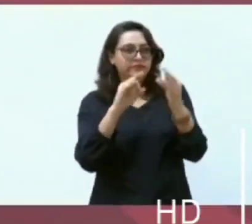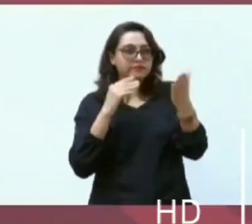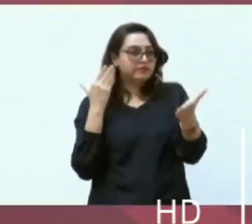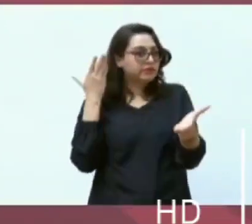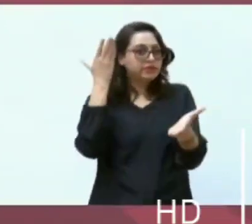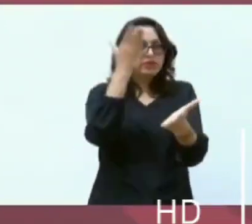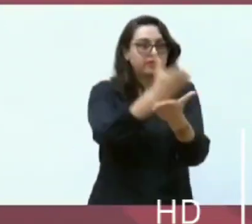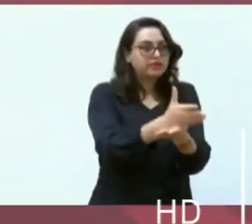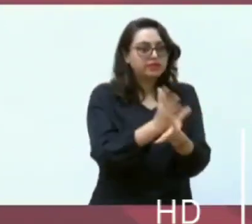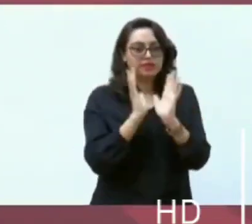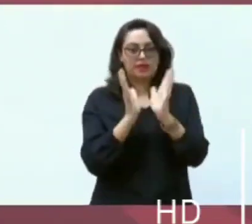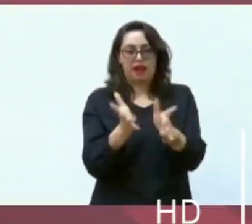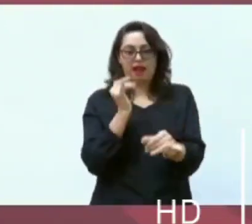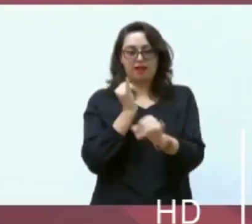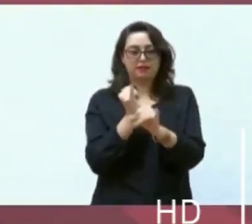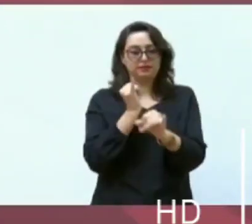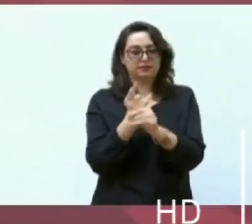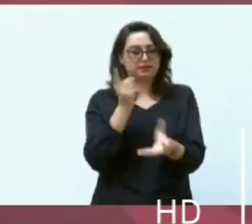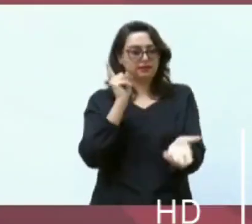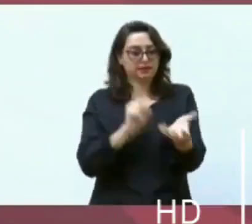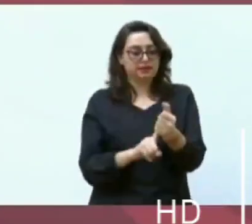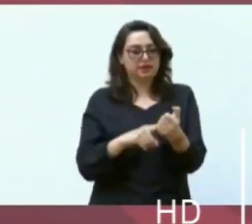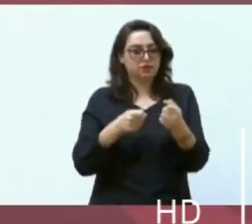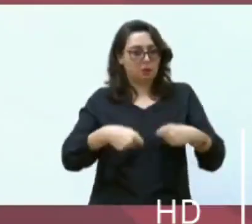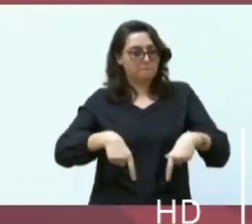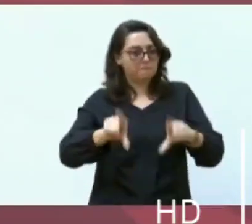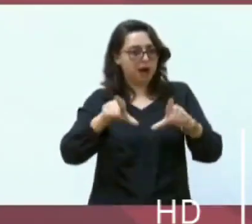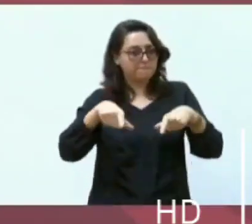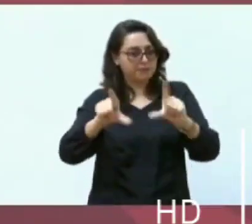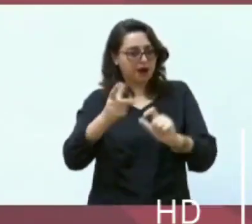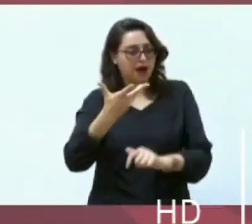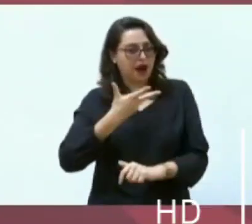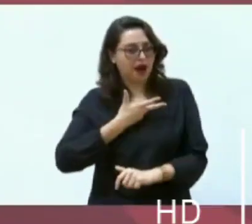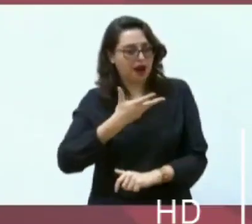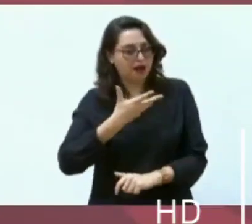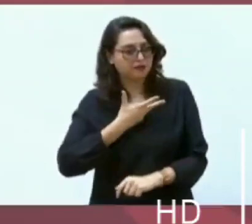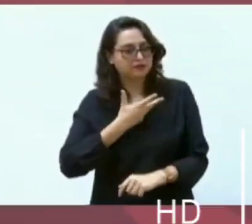lugares donde se preservan los documentos.